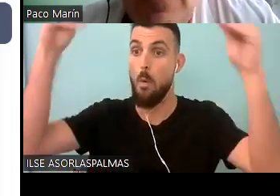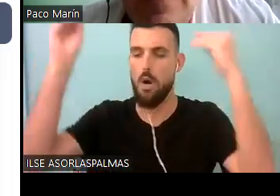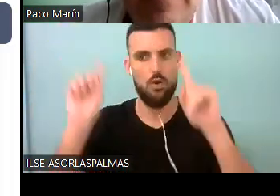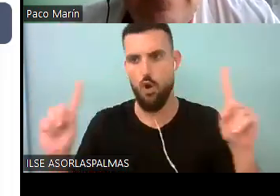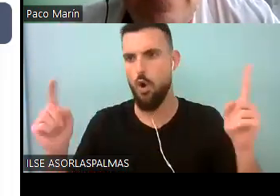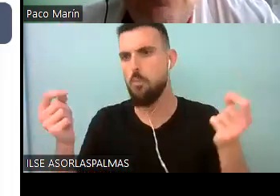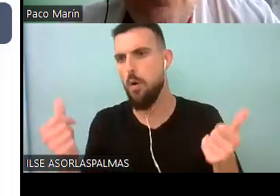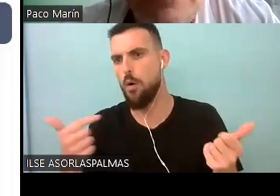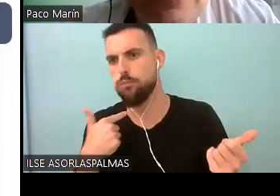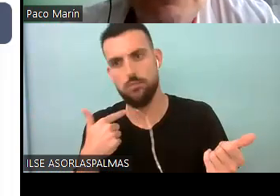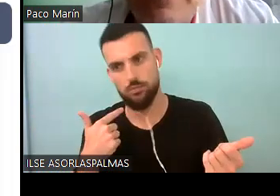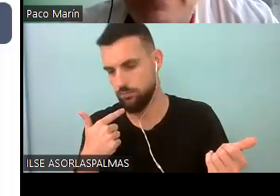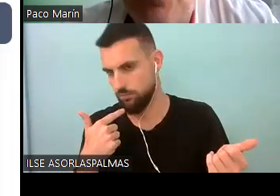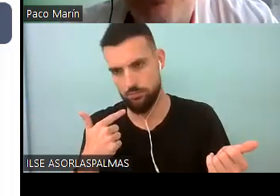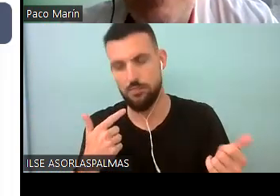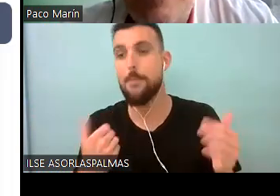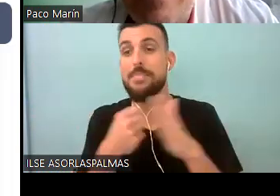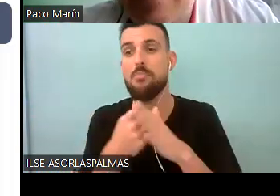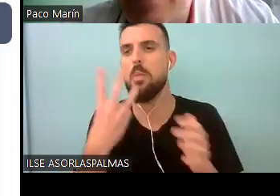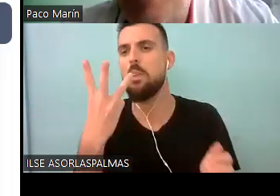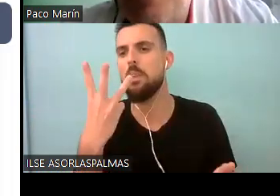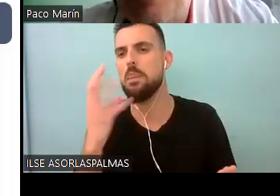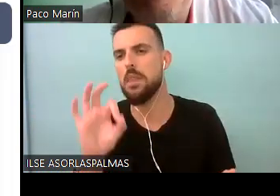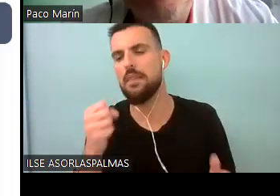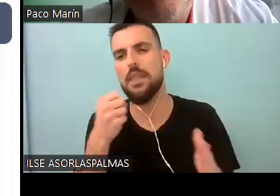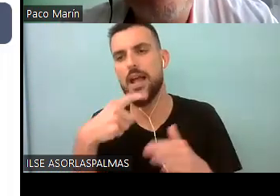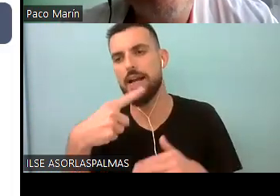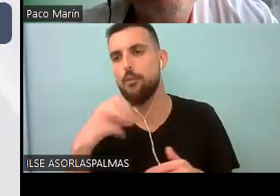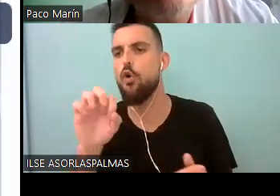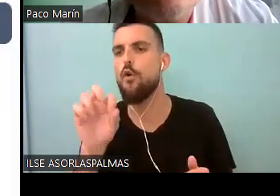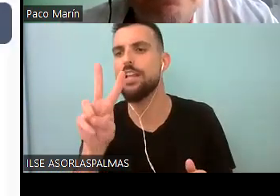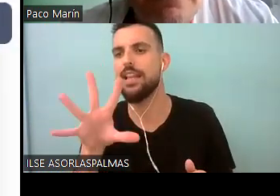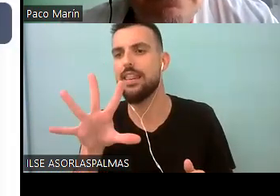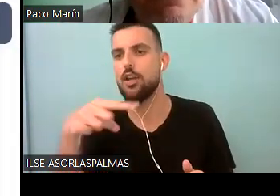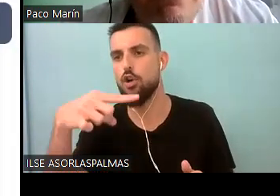correcto, que estaría sobre los 25-30 gramos al día de fibra.